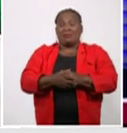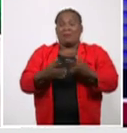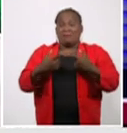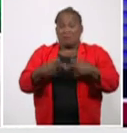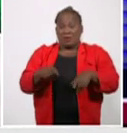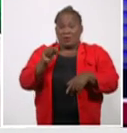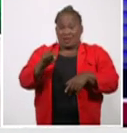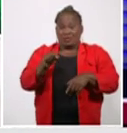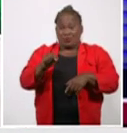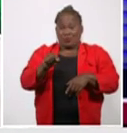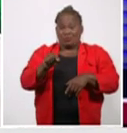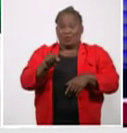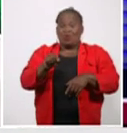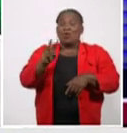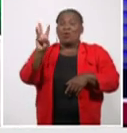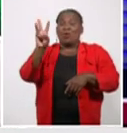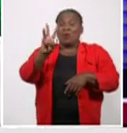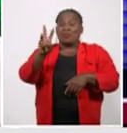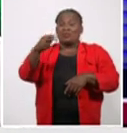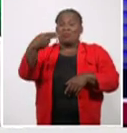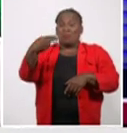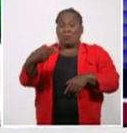Organización Mundial y el mundo